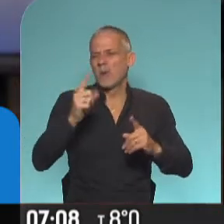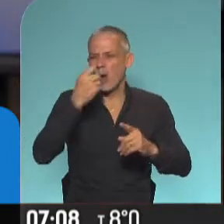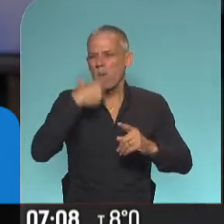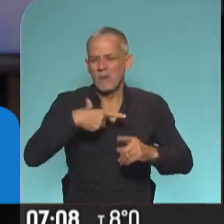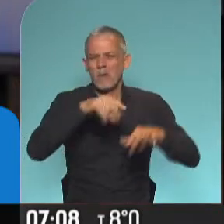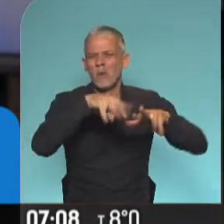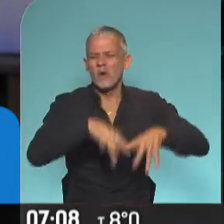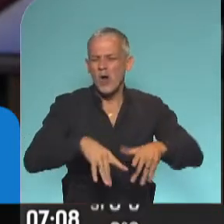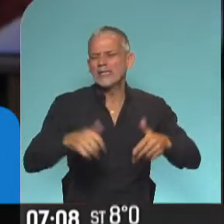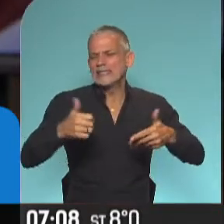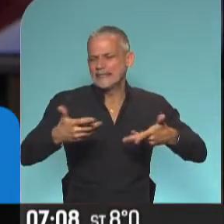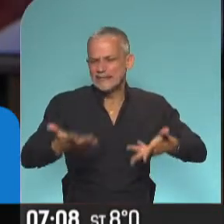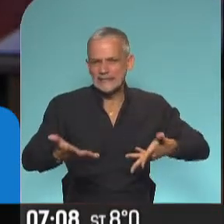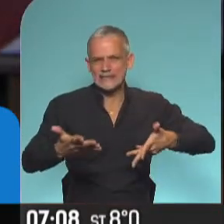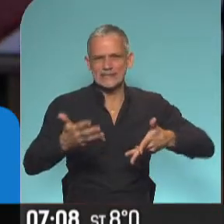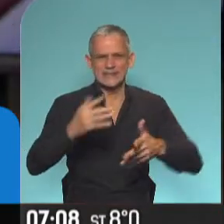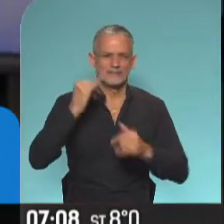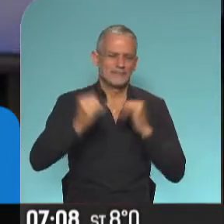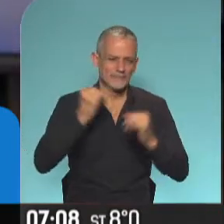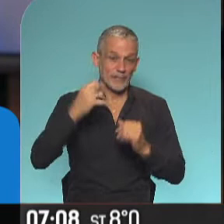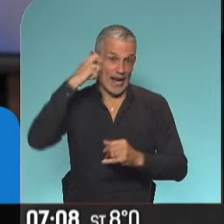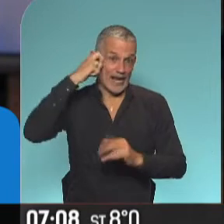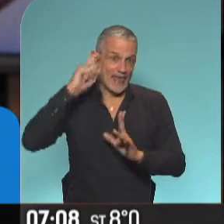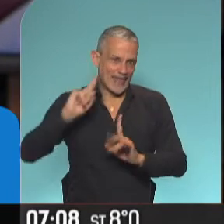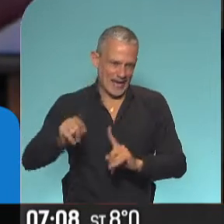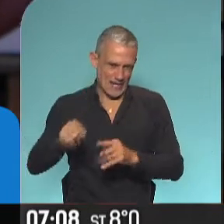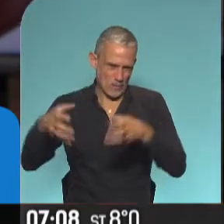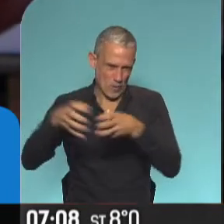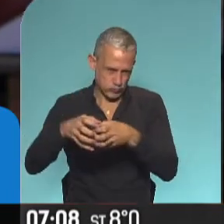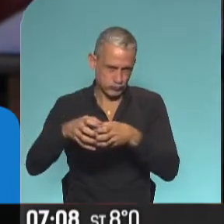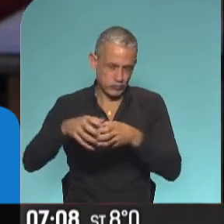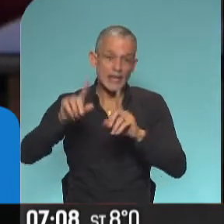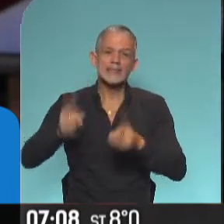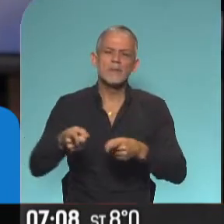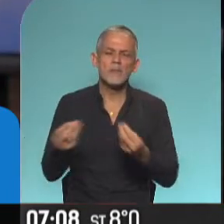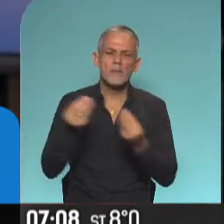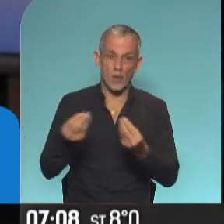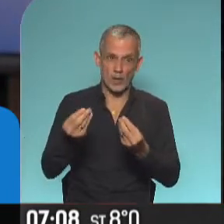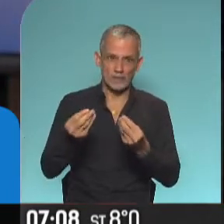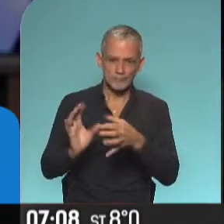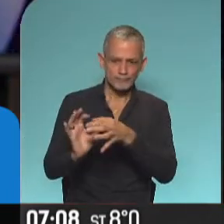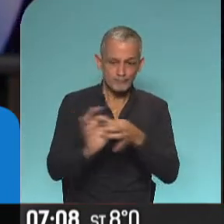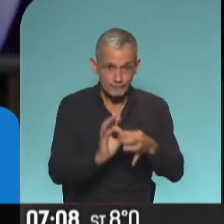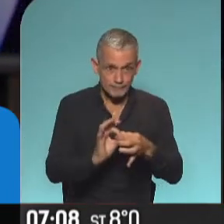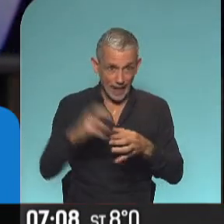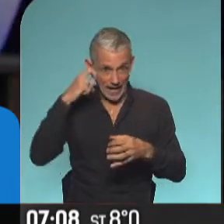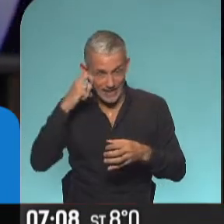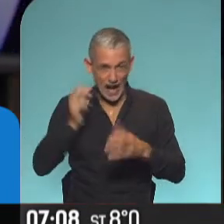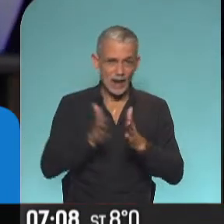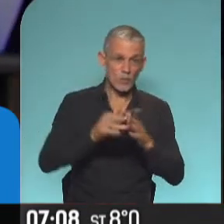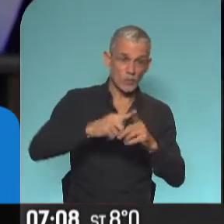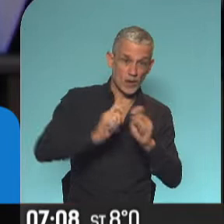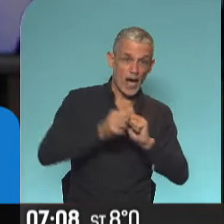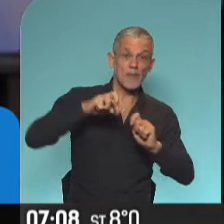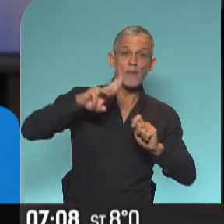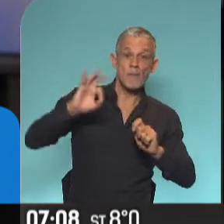Cornejo como Negri. El radicalismo le bajó el precio porque también ahí mismo en esta coalición no solamente está el PRO,